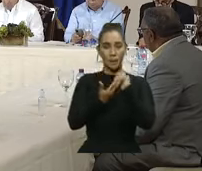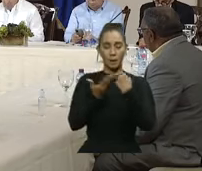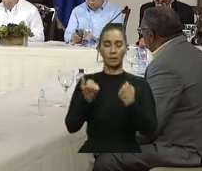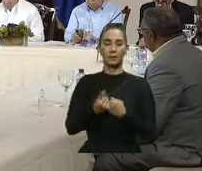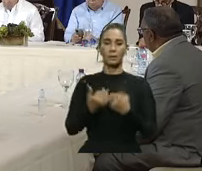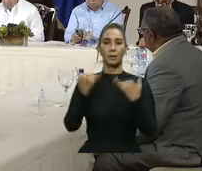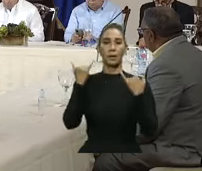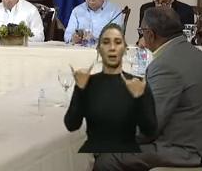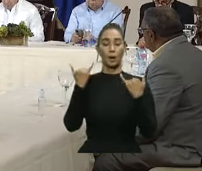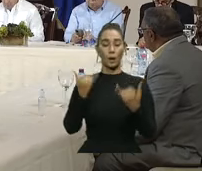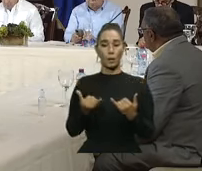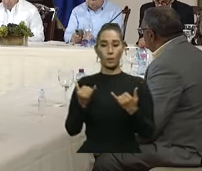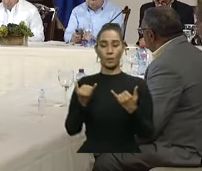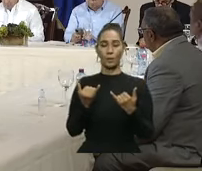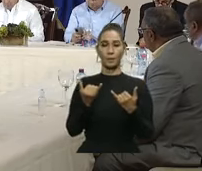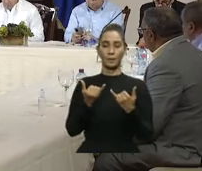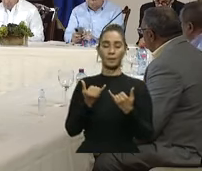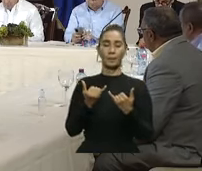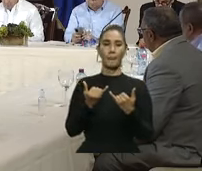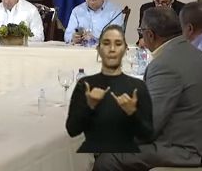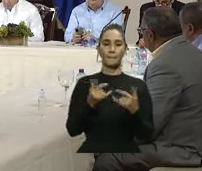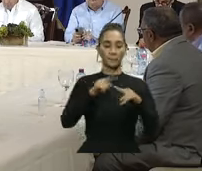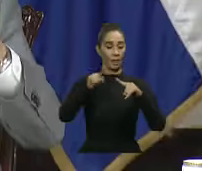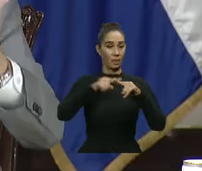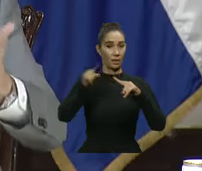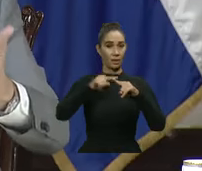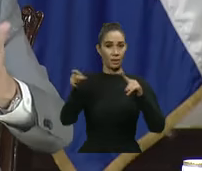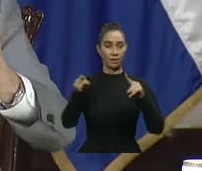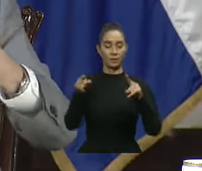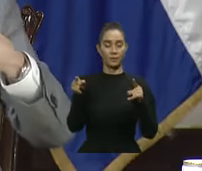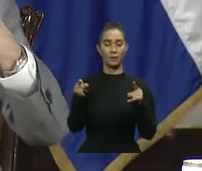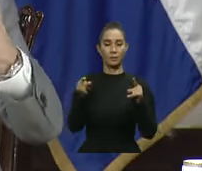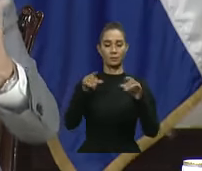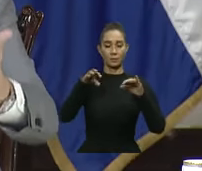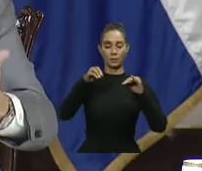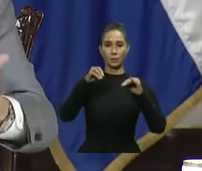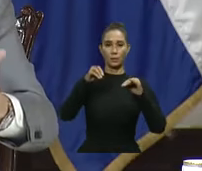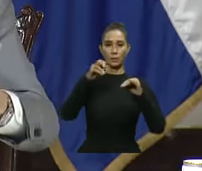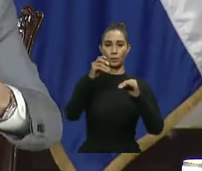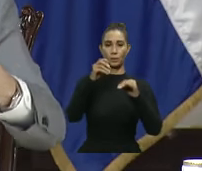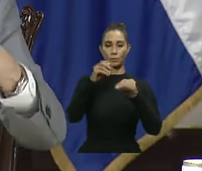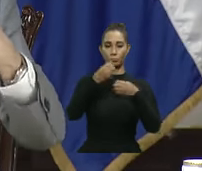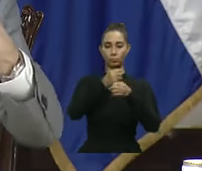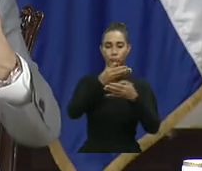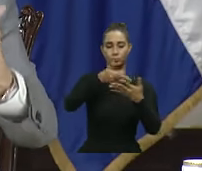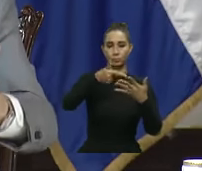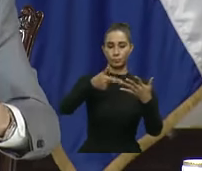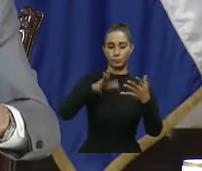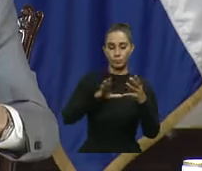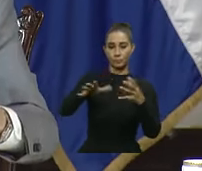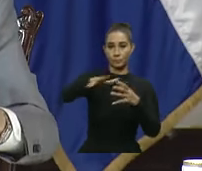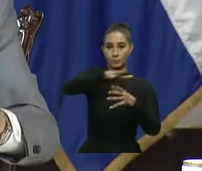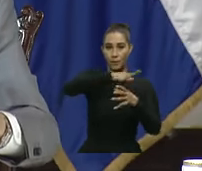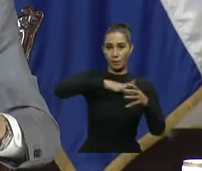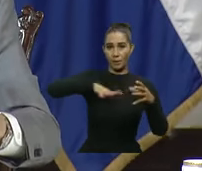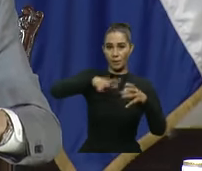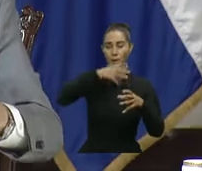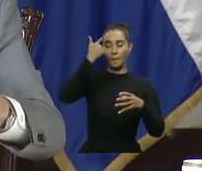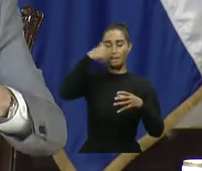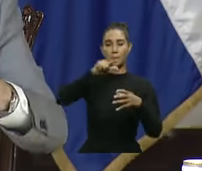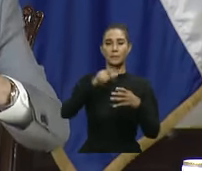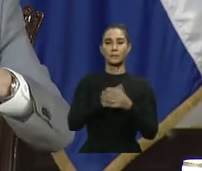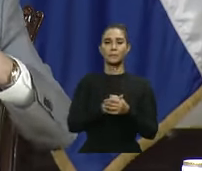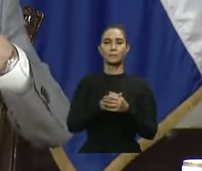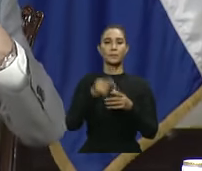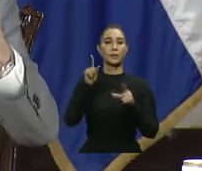sombrilla total para que la tranquilidad del consumidor sea generalizada